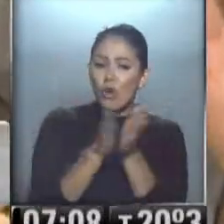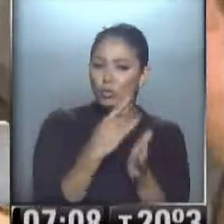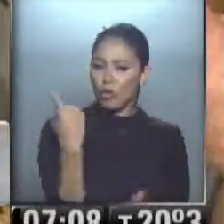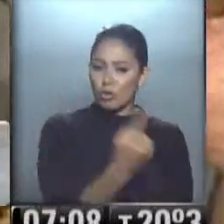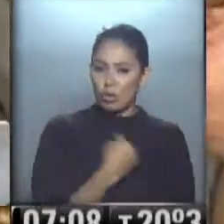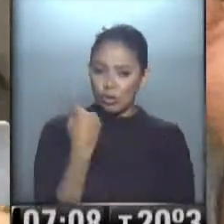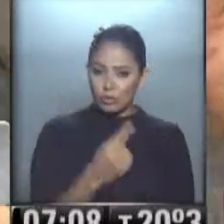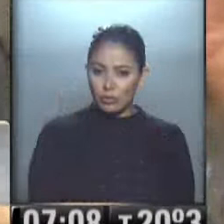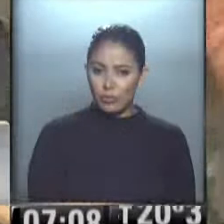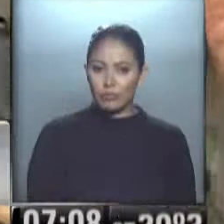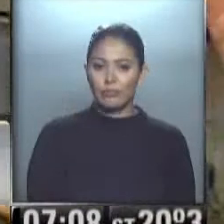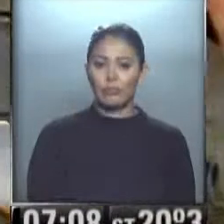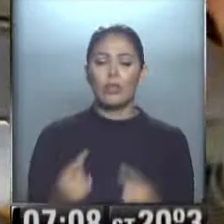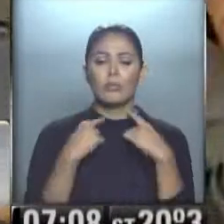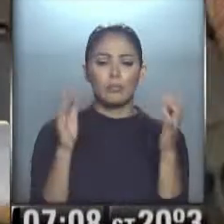nosotros.